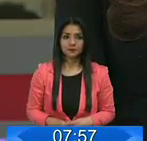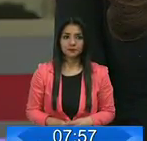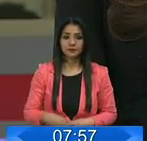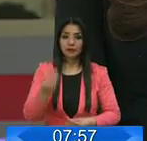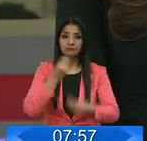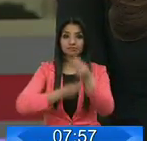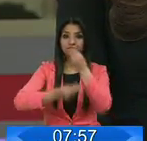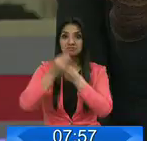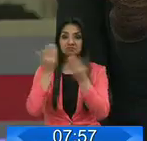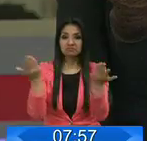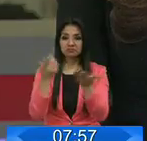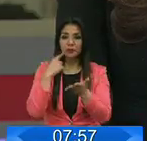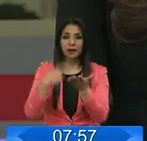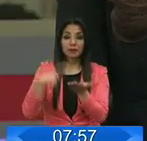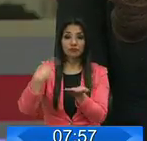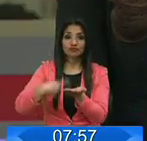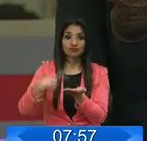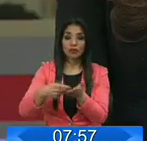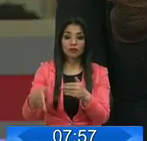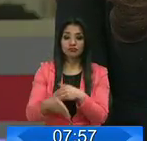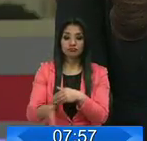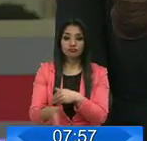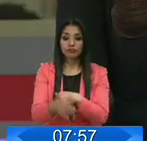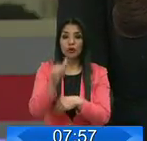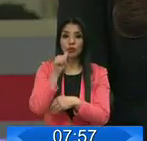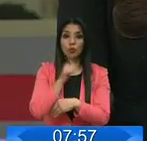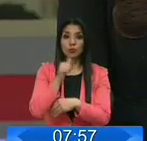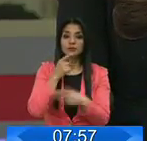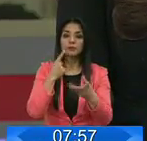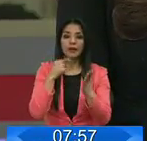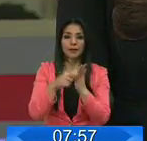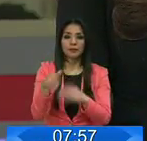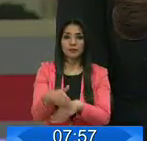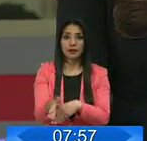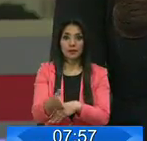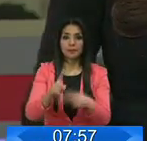apetitosos son los mariscos criados en agua dulce como la tilapia y la trucha.